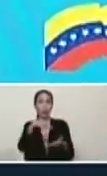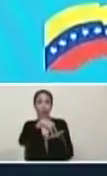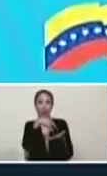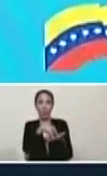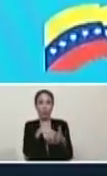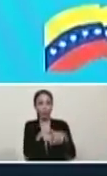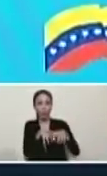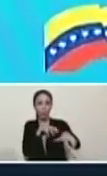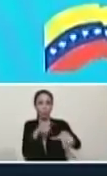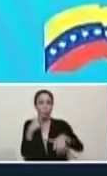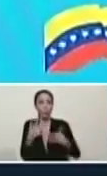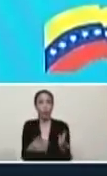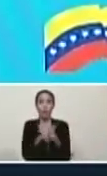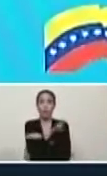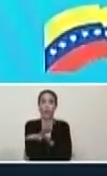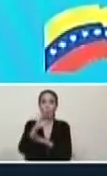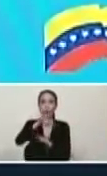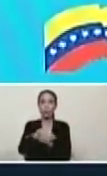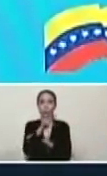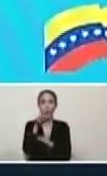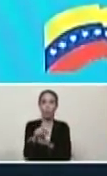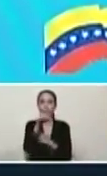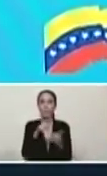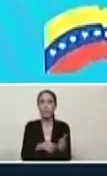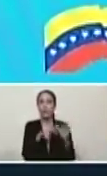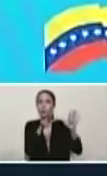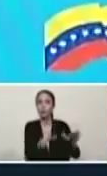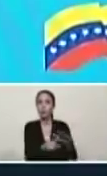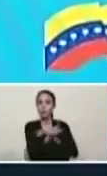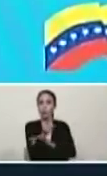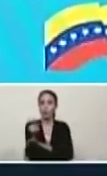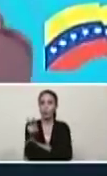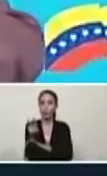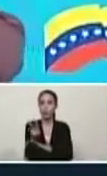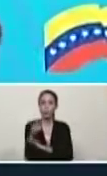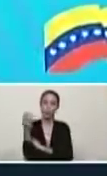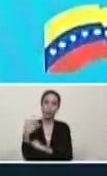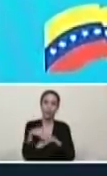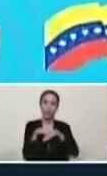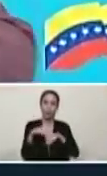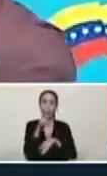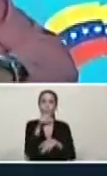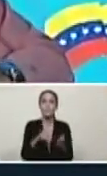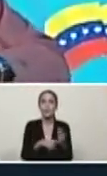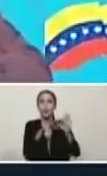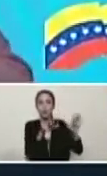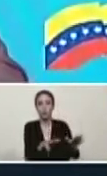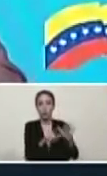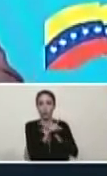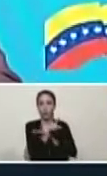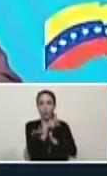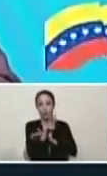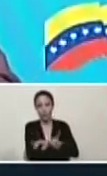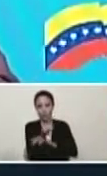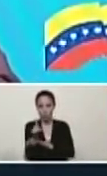Carabobo, aquel 24 de junio de 1821, llegaba toda la fuerza de la